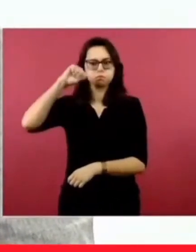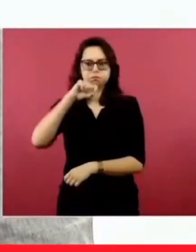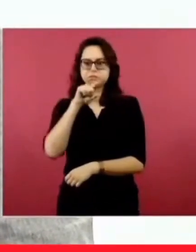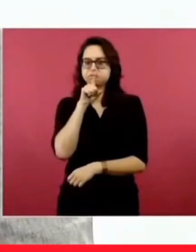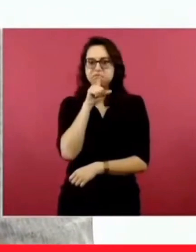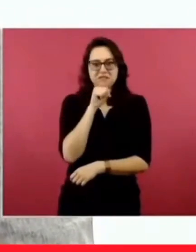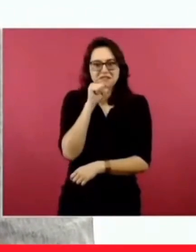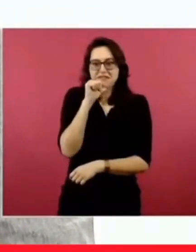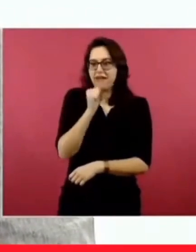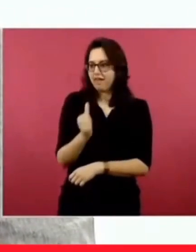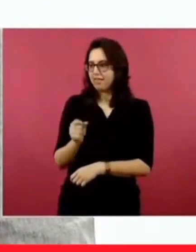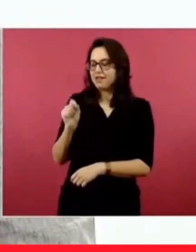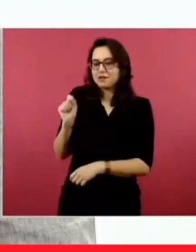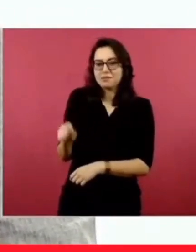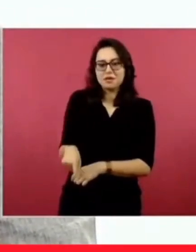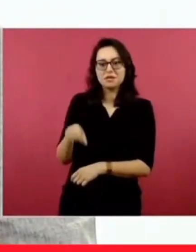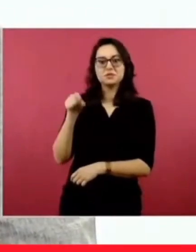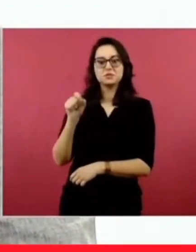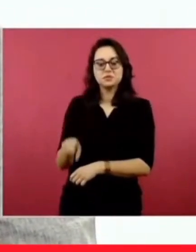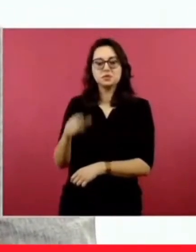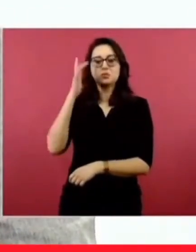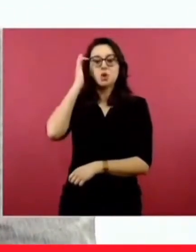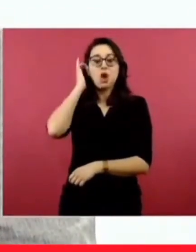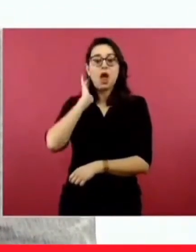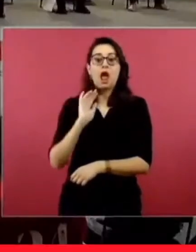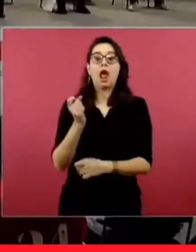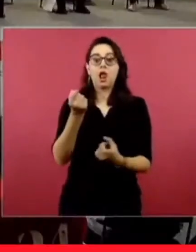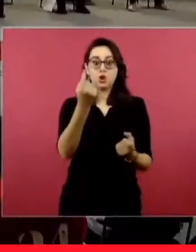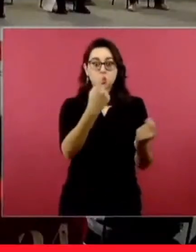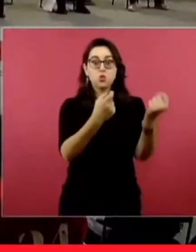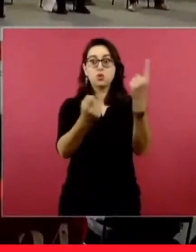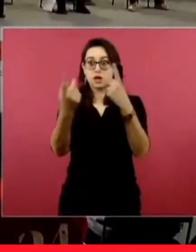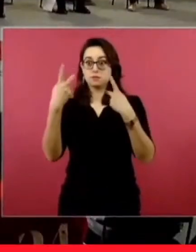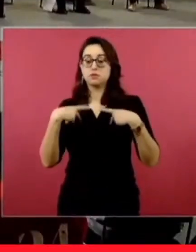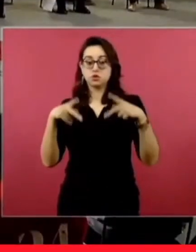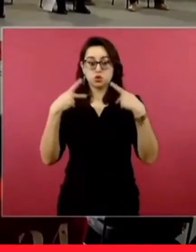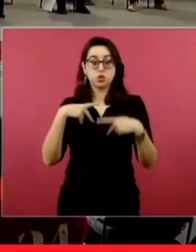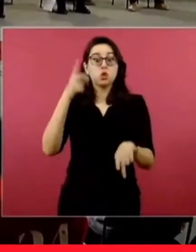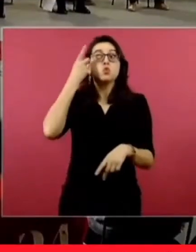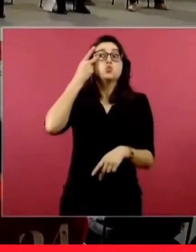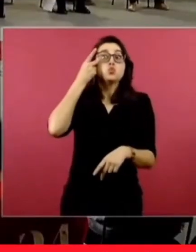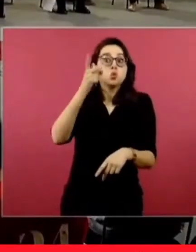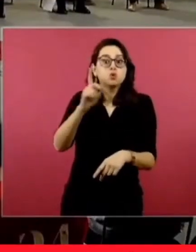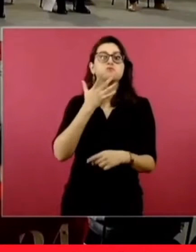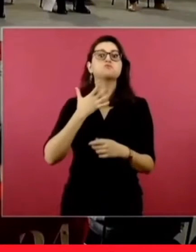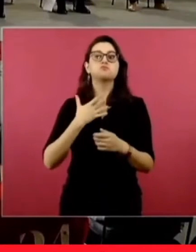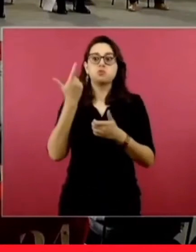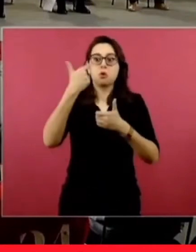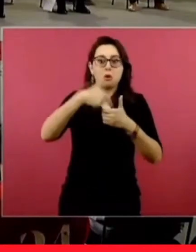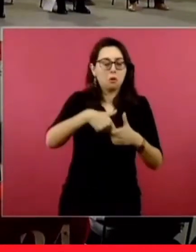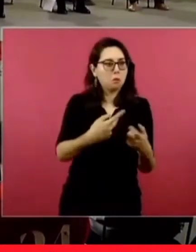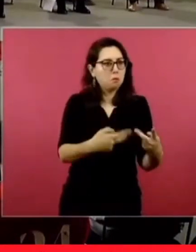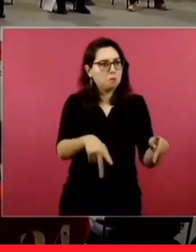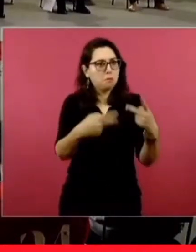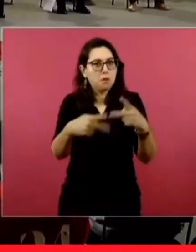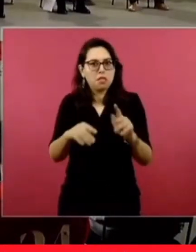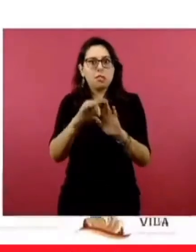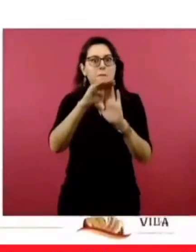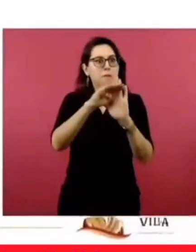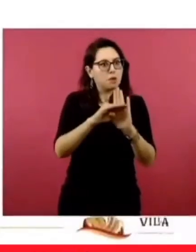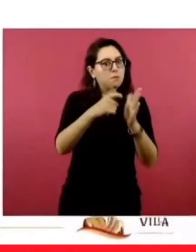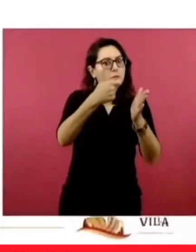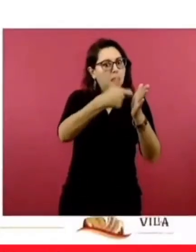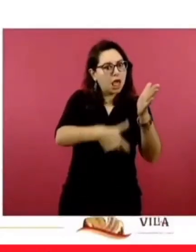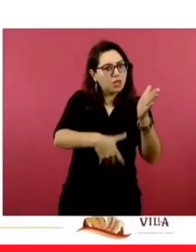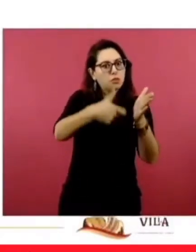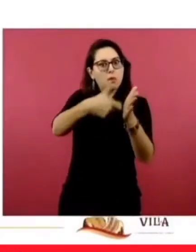pero afortunadamente también hay proveedores que dan muy por abajo de los precios promedios en algunos lugares, que son aliados de los consumidores. Tuvimos